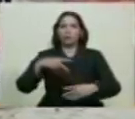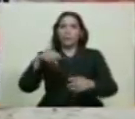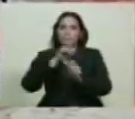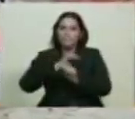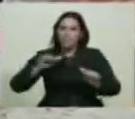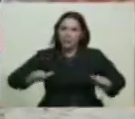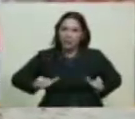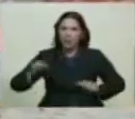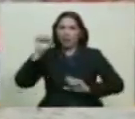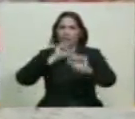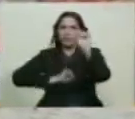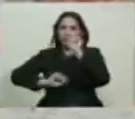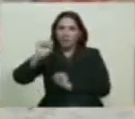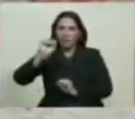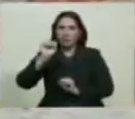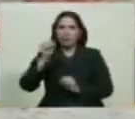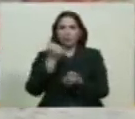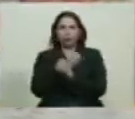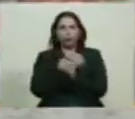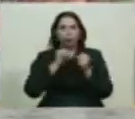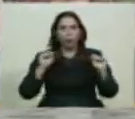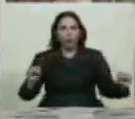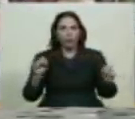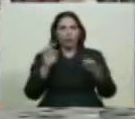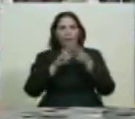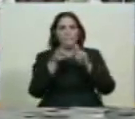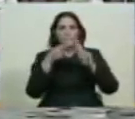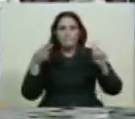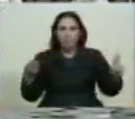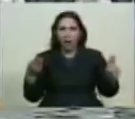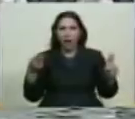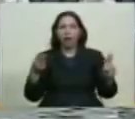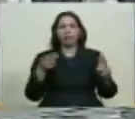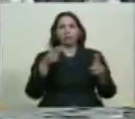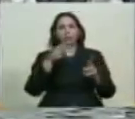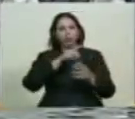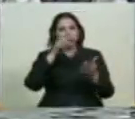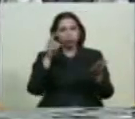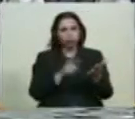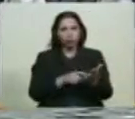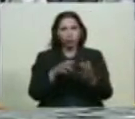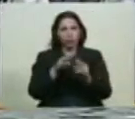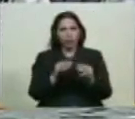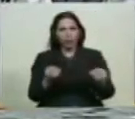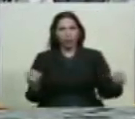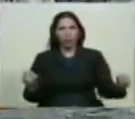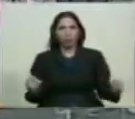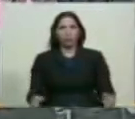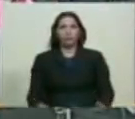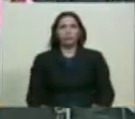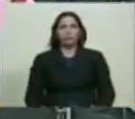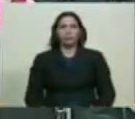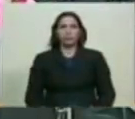defensa de la soberanía, de la paz, de la integridad territorial, solo,